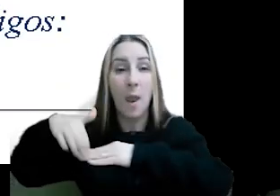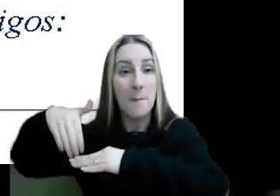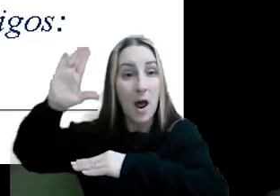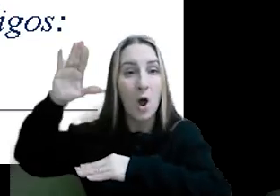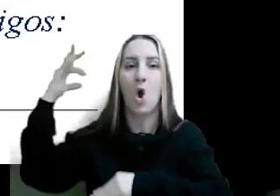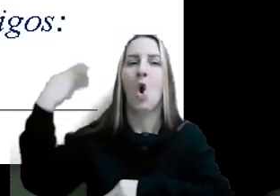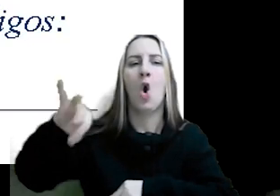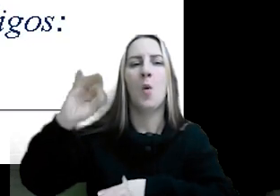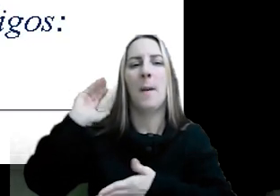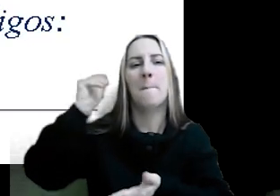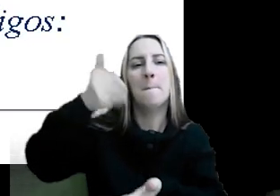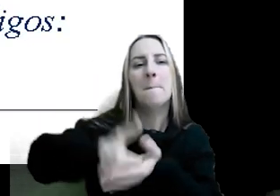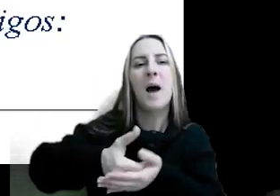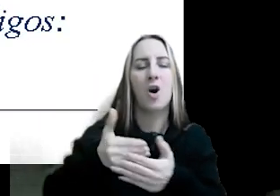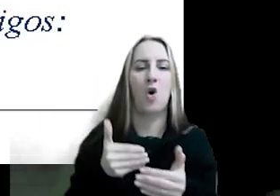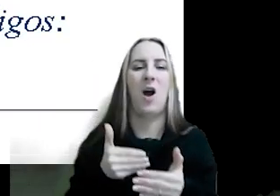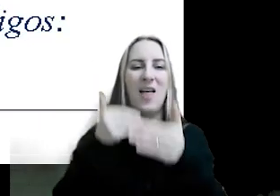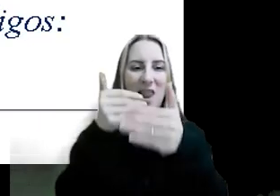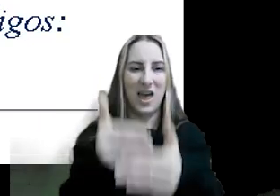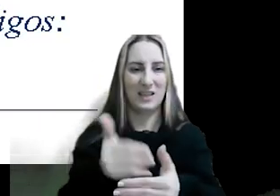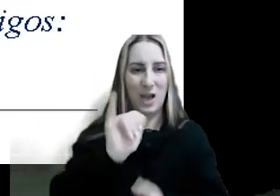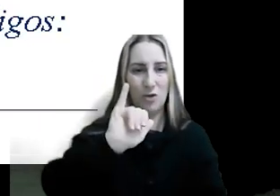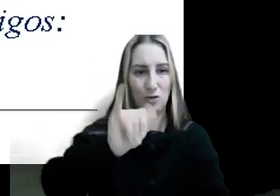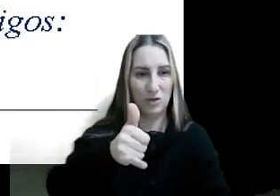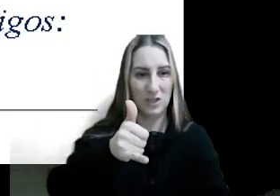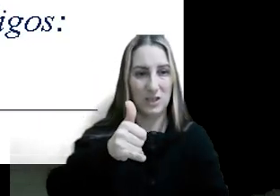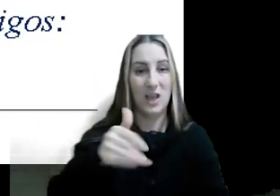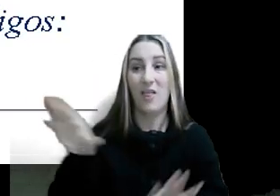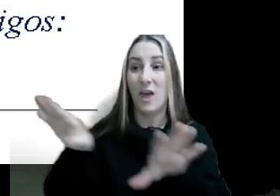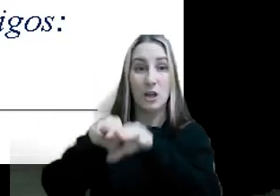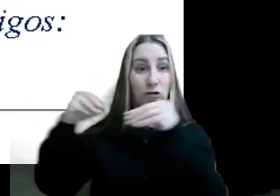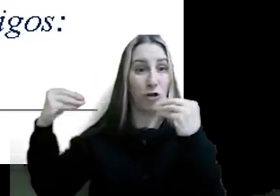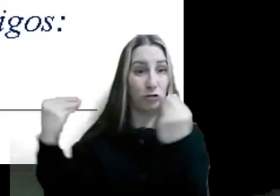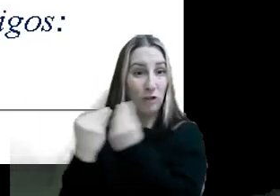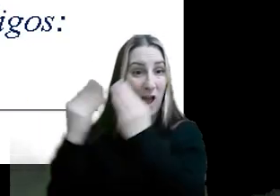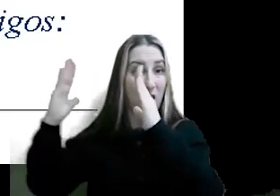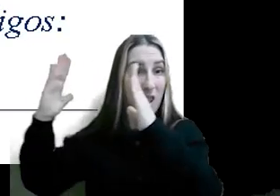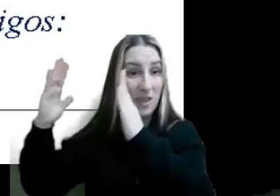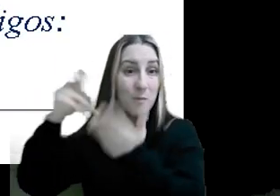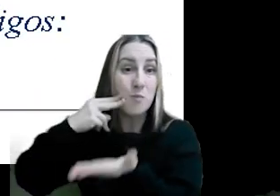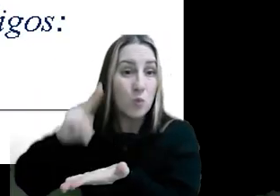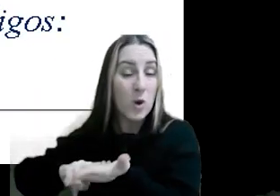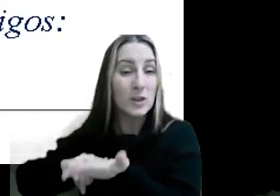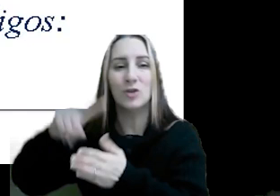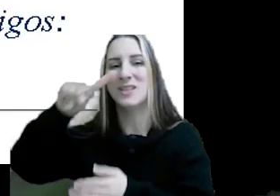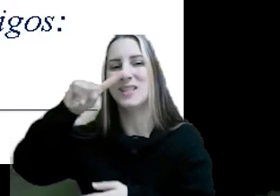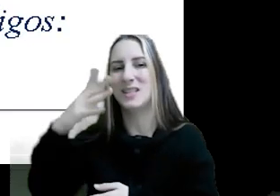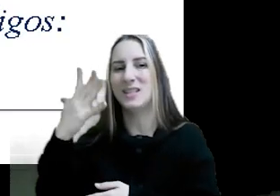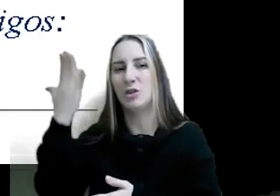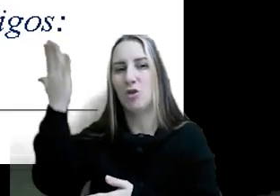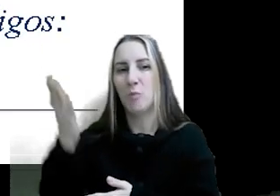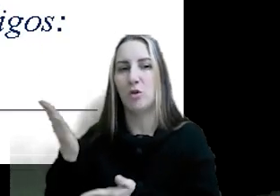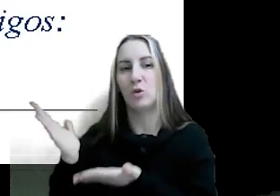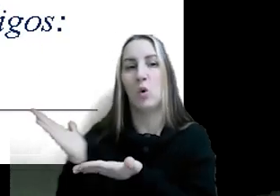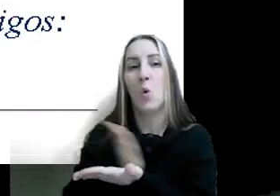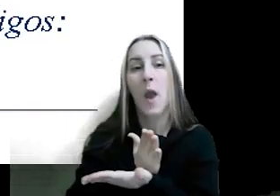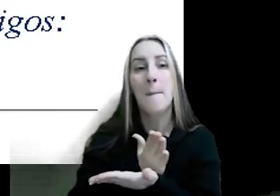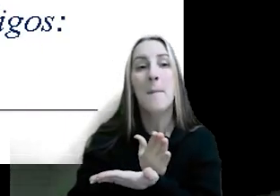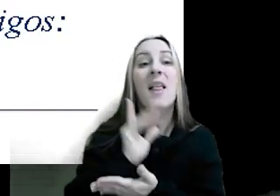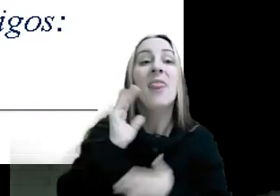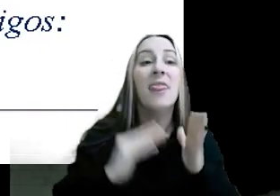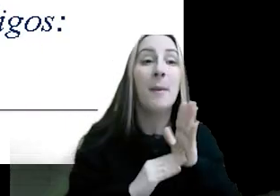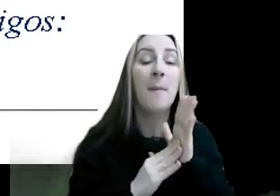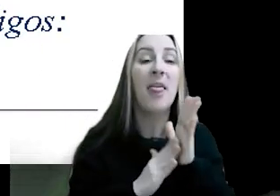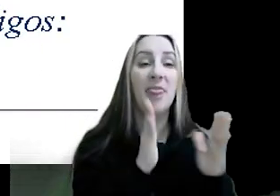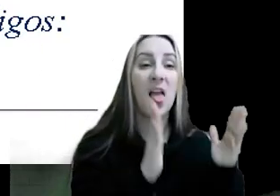pago adelantado equivalente al 75% del impuesto, dependiendo de la etapa. Recordemos